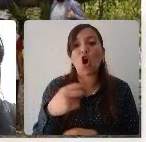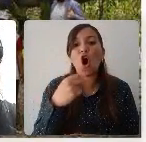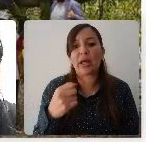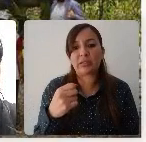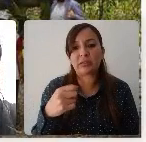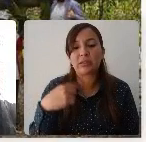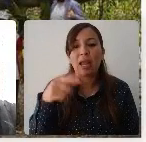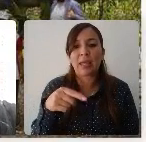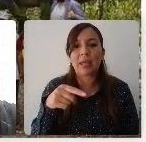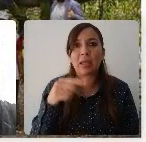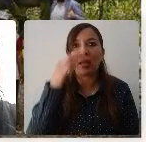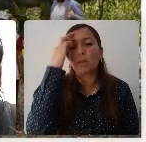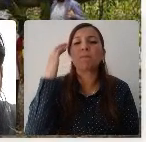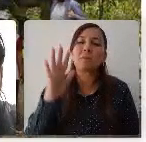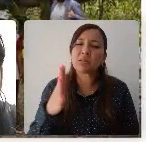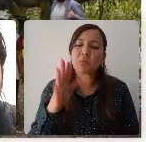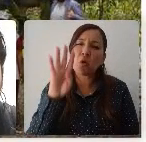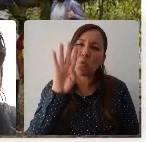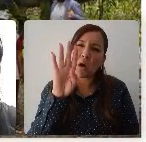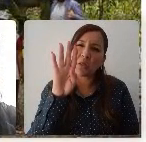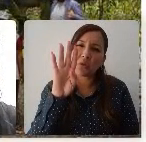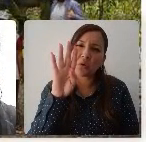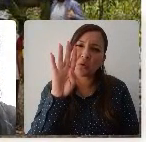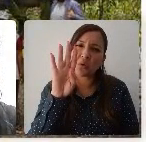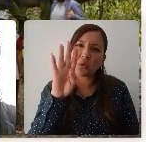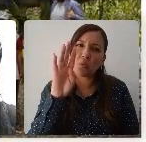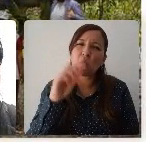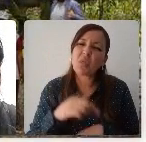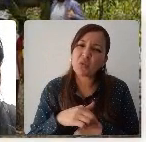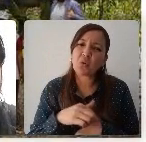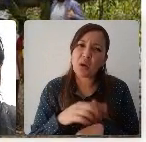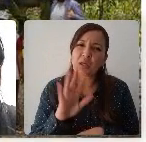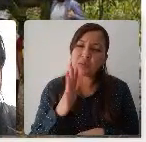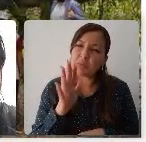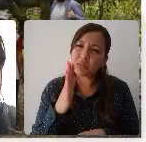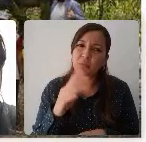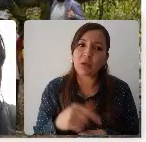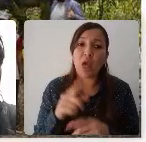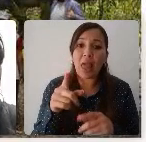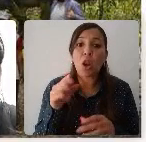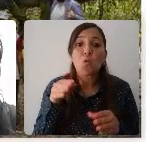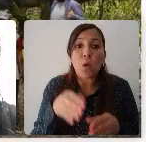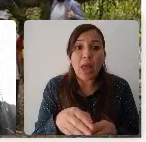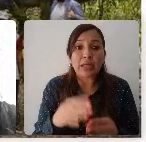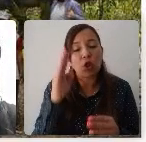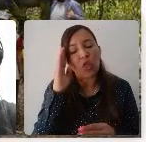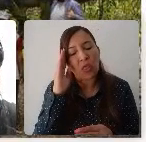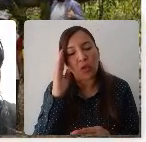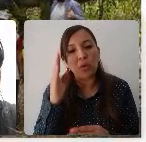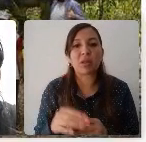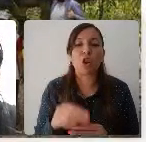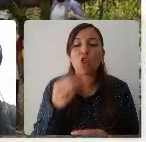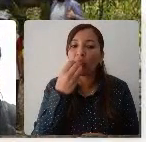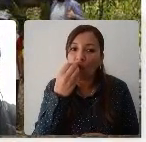y de ahí a 1 hora Tingana, y tiene una variedad de oferta de servicios desde alojamientos, lodge, ¿no?